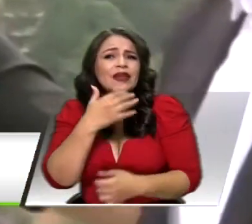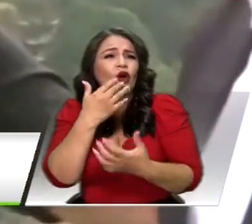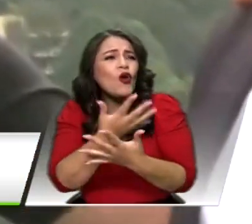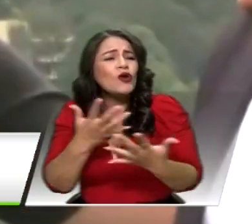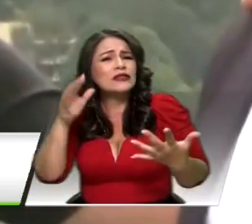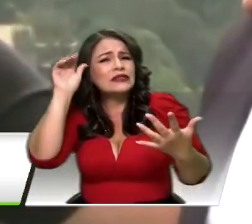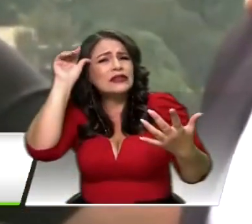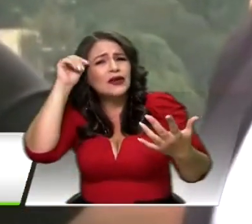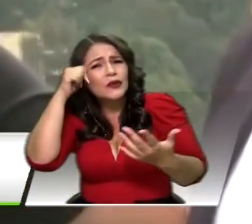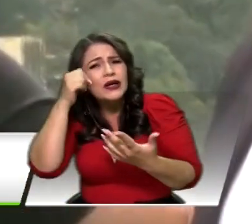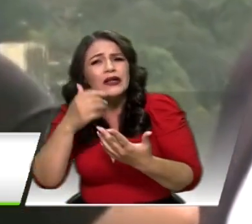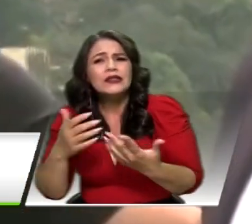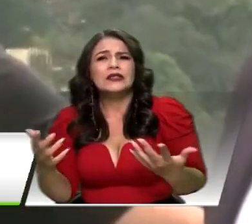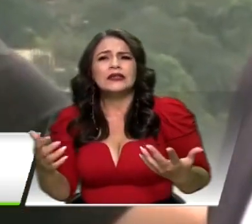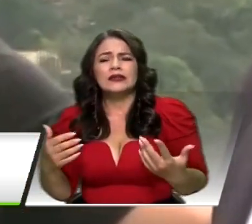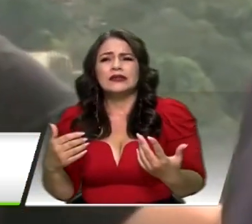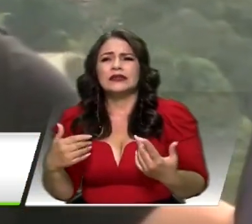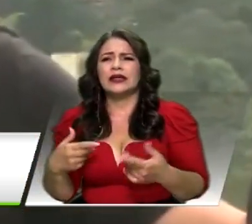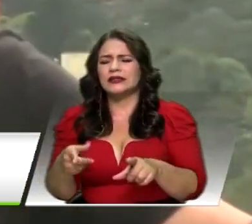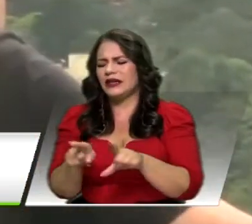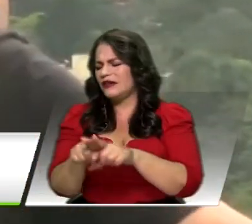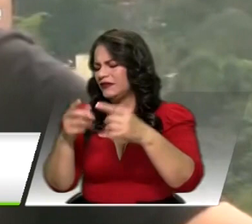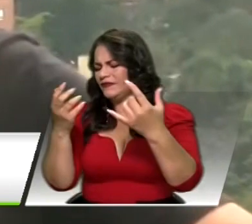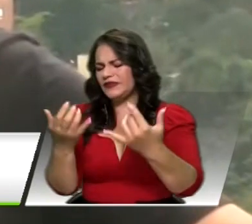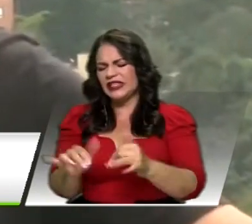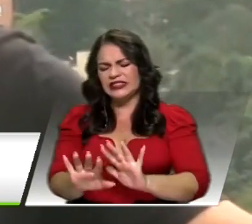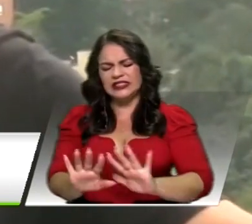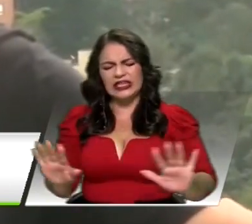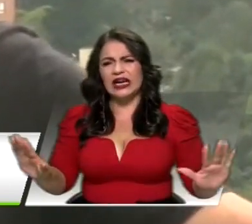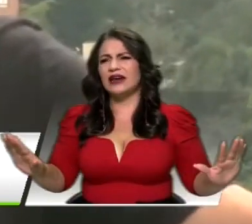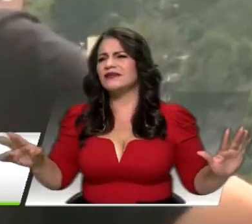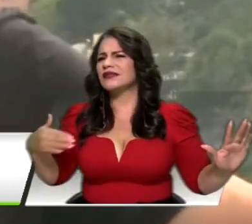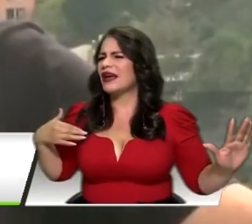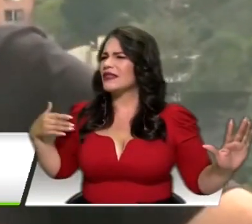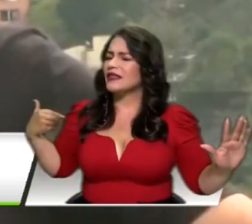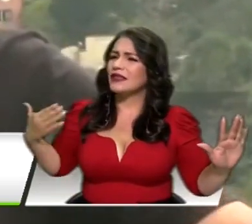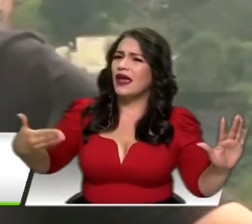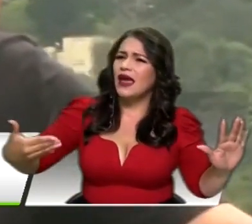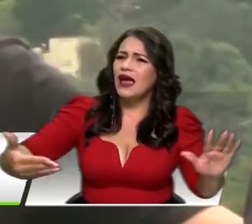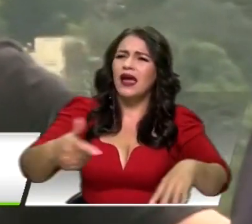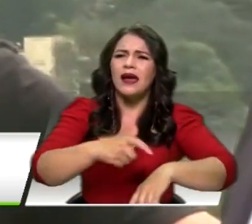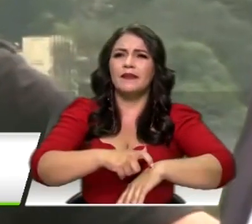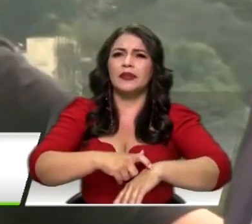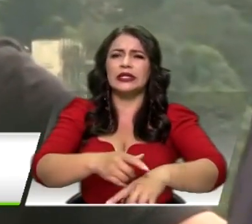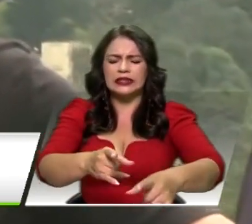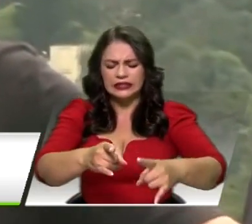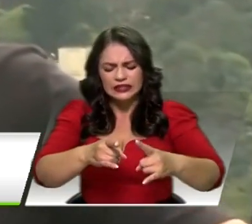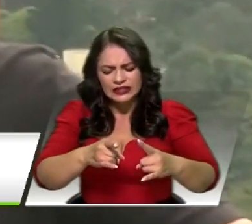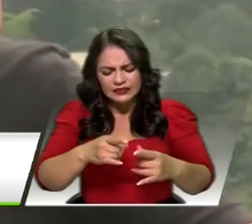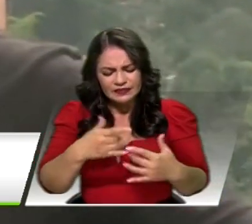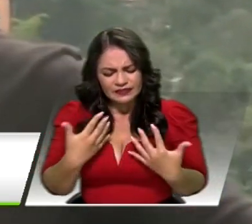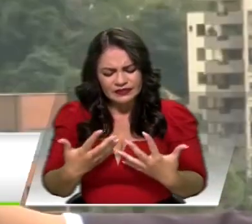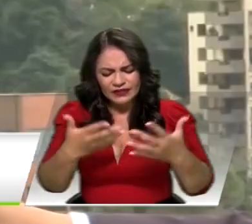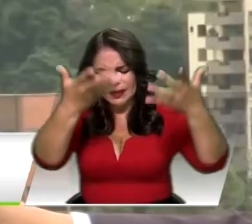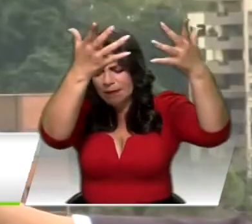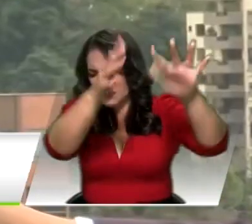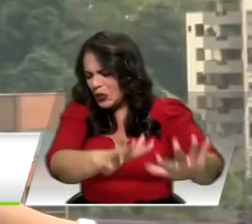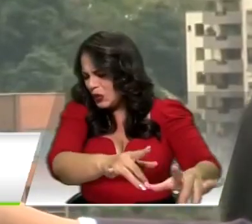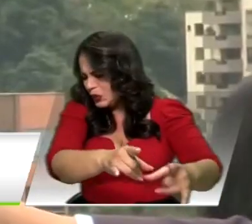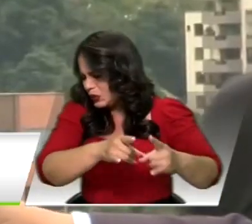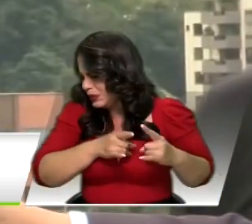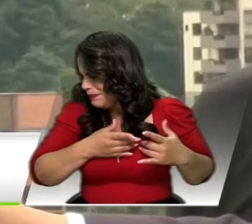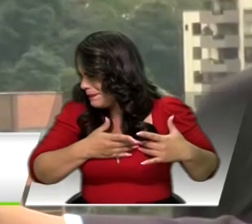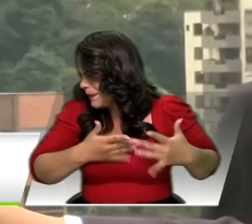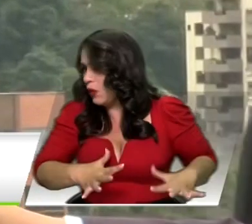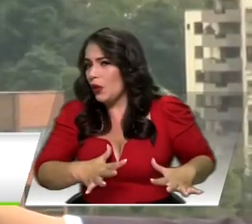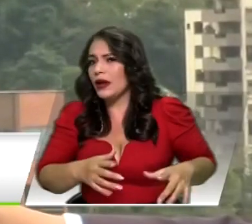recuerdos, porque es un capítulo cerrado, es un capítulo que hemos venido elaborando por mucho tiempo, pero esto sacude tanto como la explosión, sin duda. Yo me